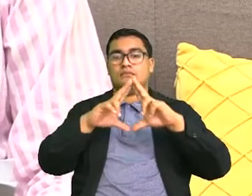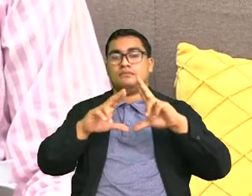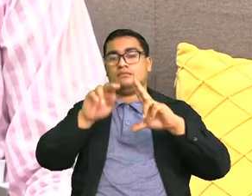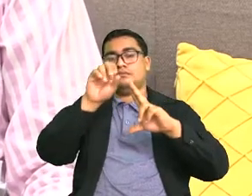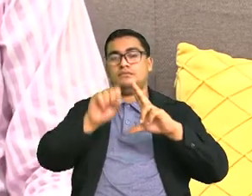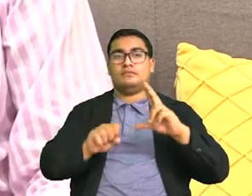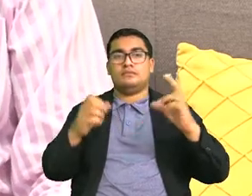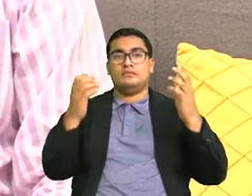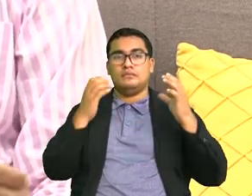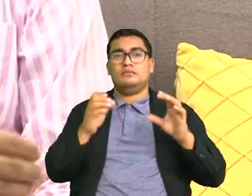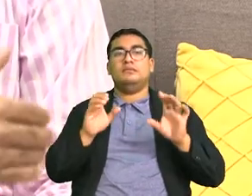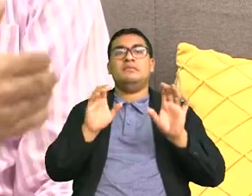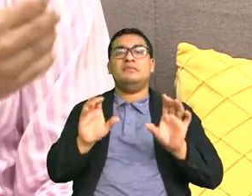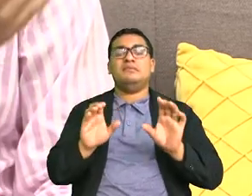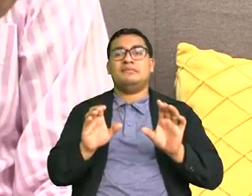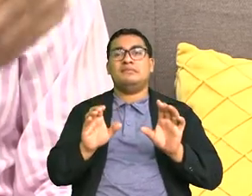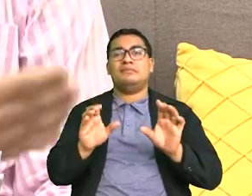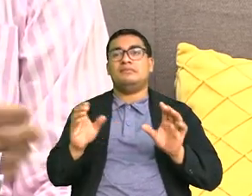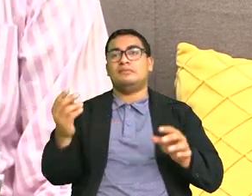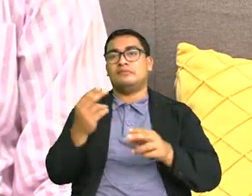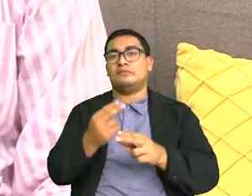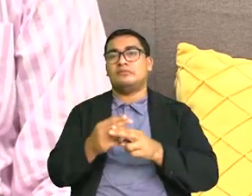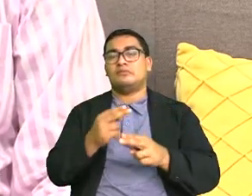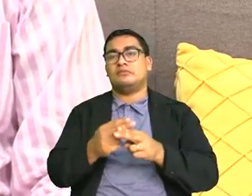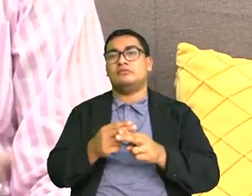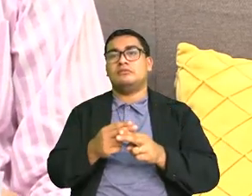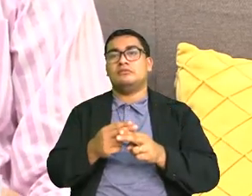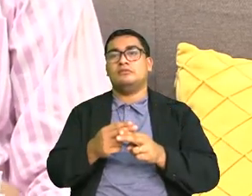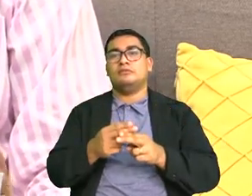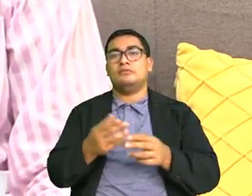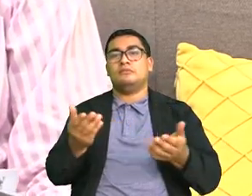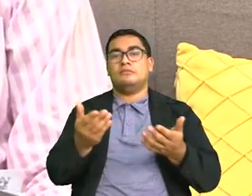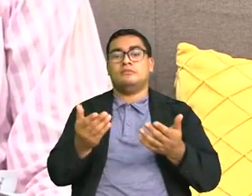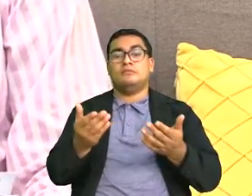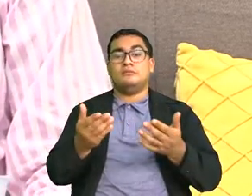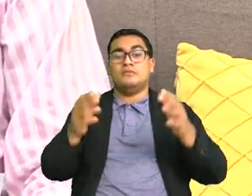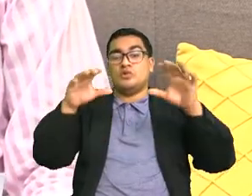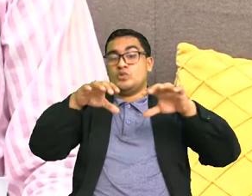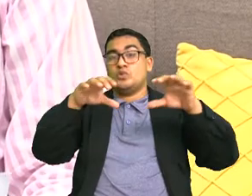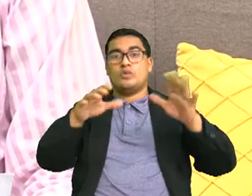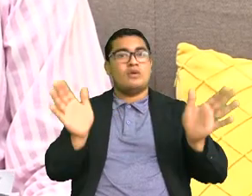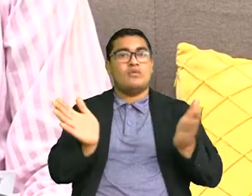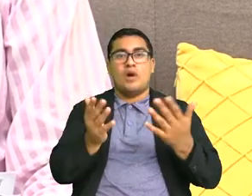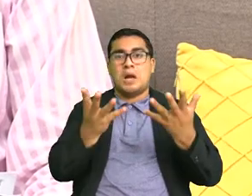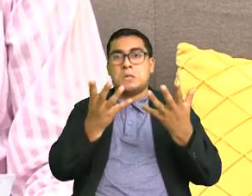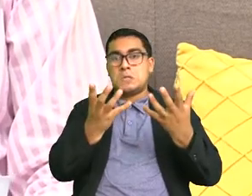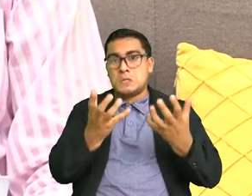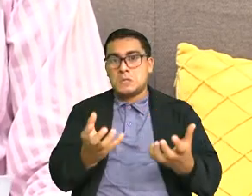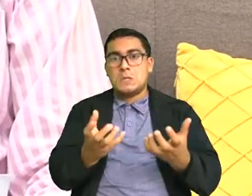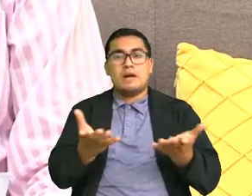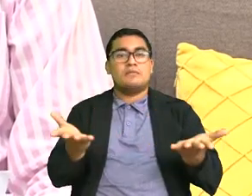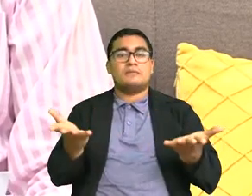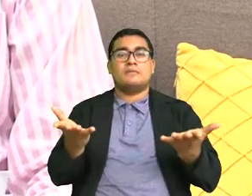seca por eso nosotros amamos por ejemplo frijol inta fuerte sequía por ejemplo obedece a esa zona sin embargo